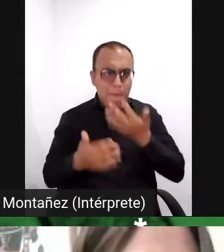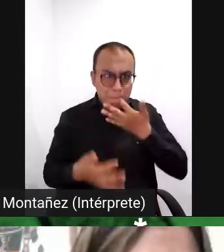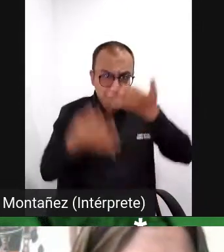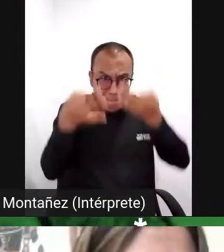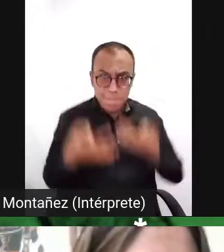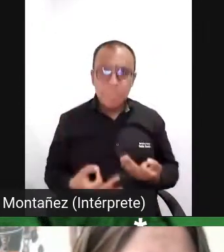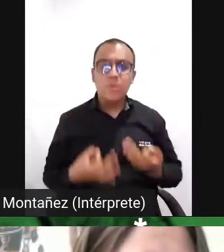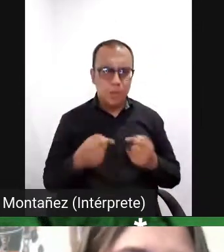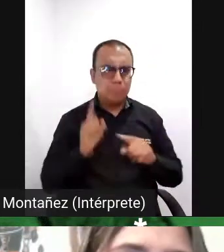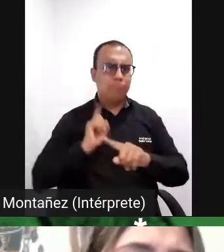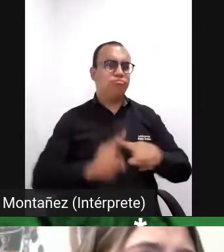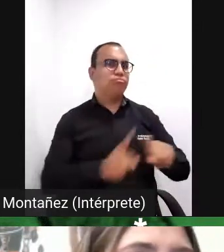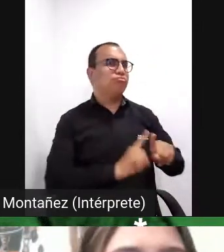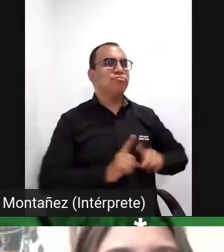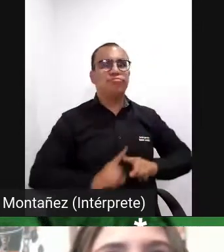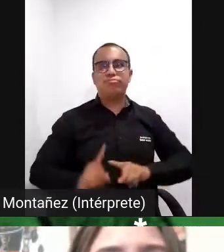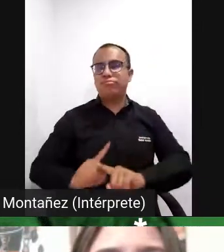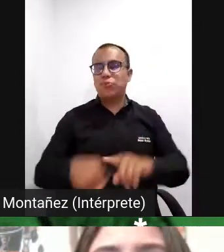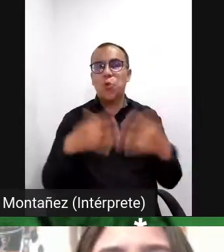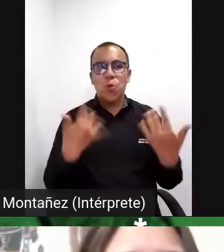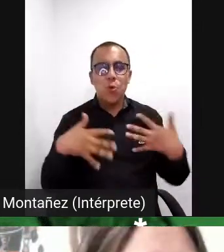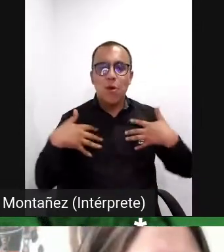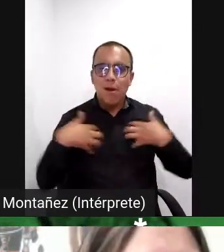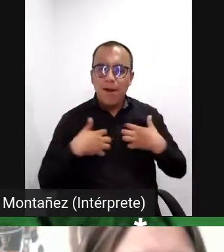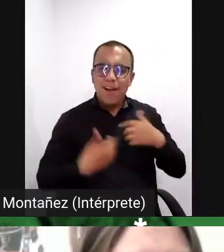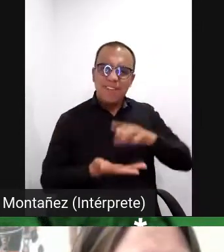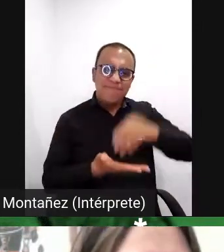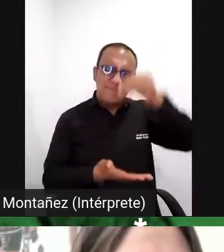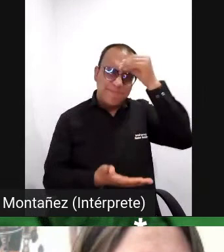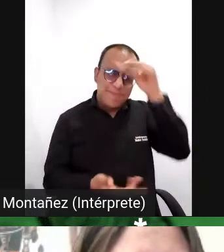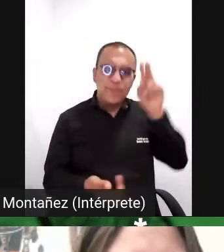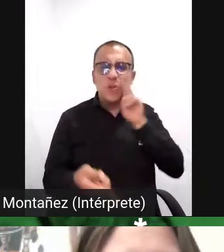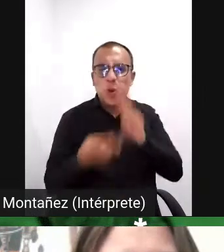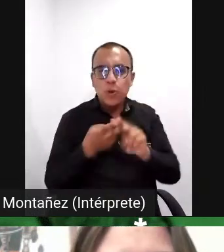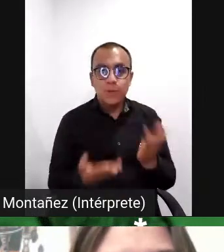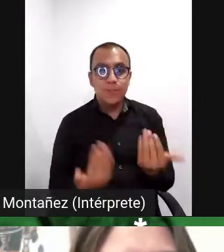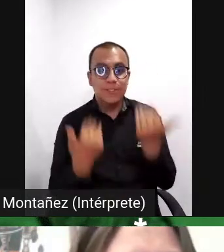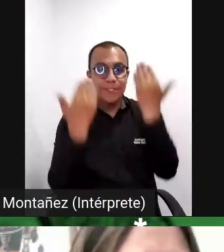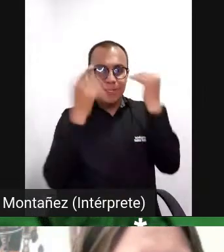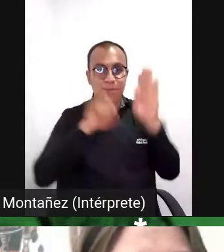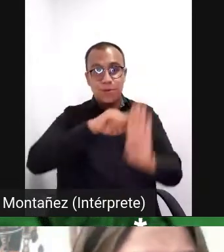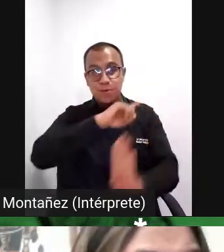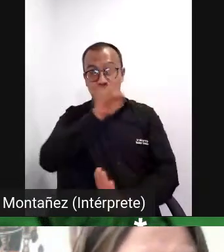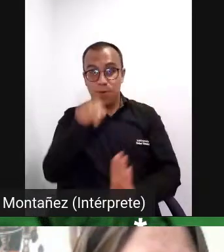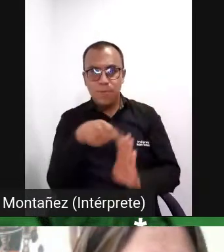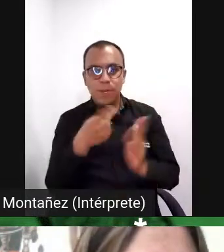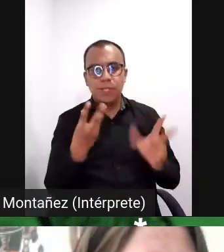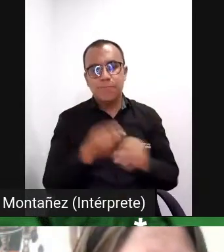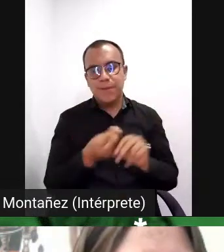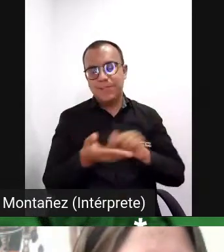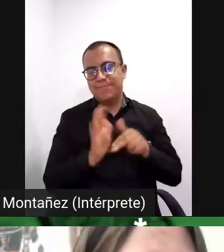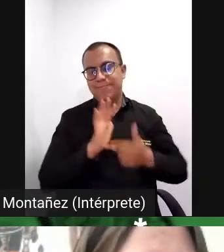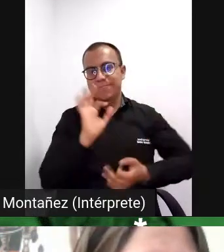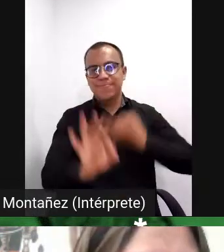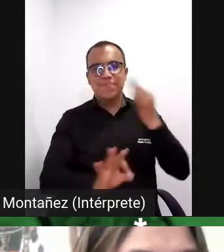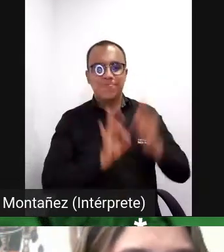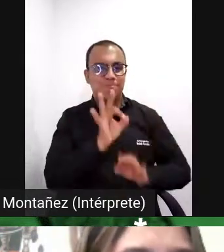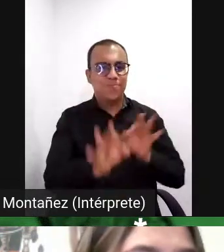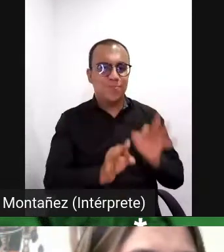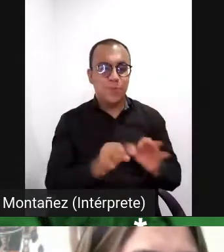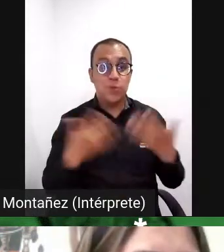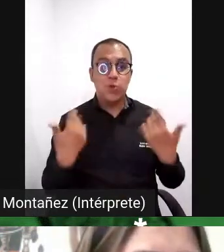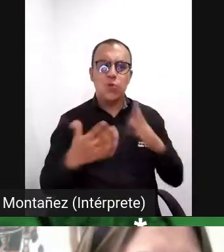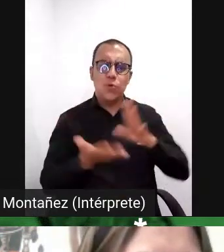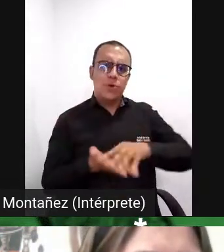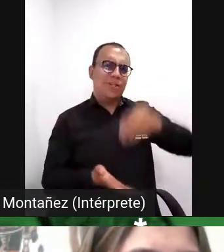con diversas especies que debemos aprender a reconocer, a valorar, y finalmente a cuidarlas. Creo que es un